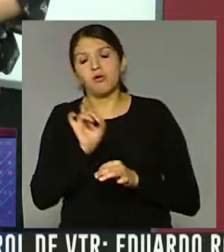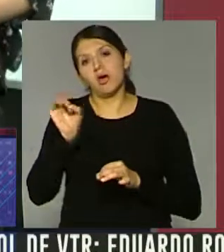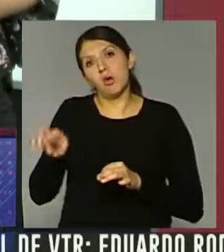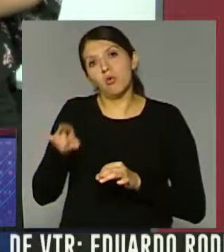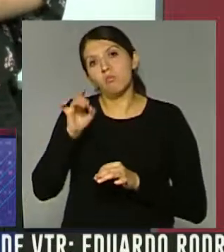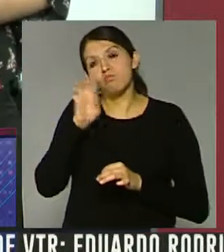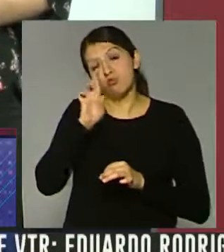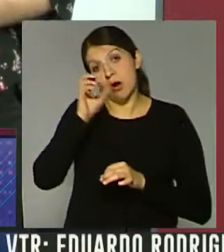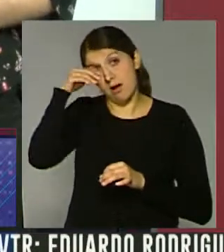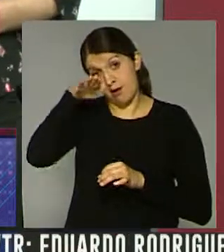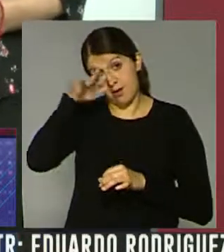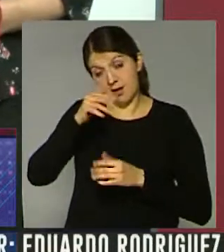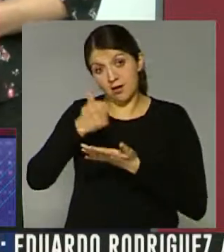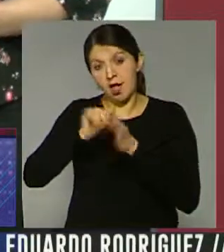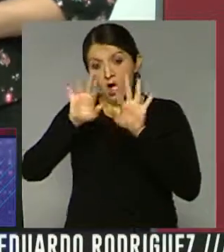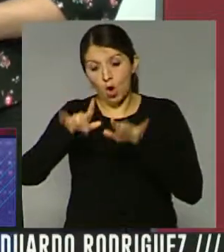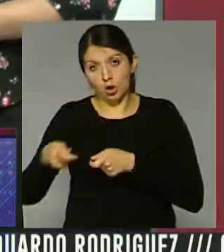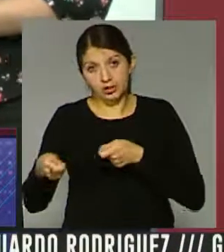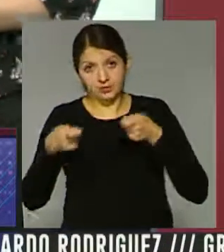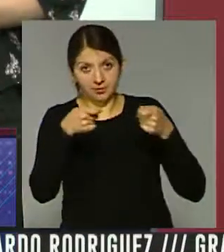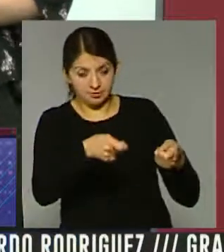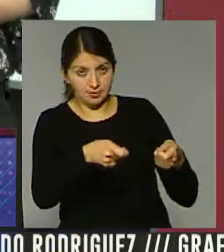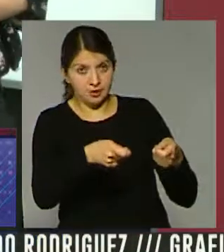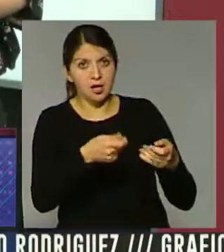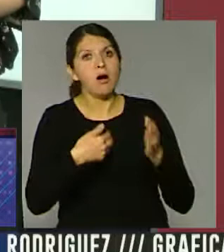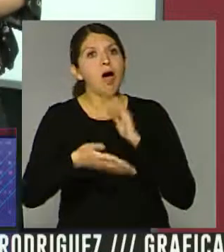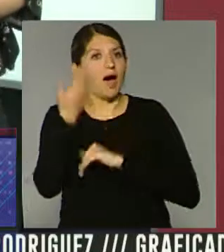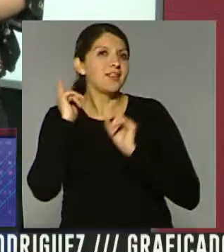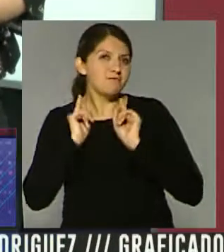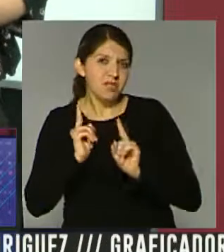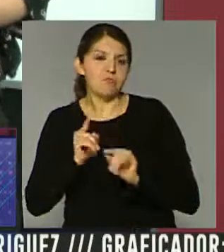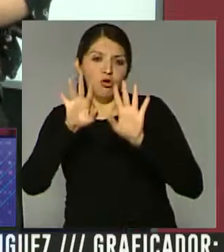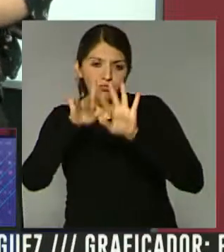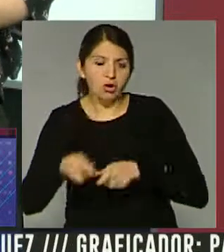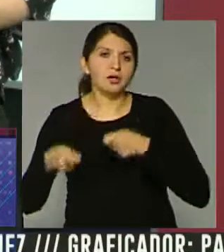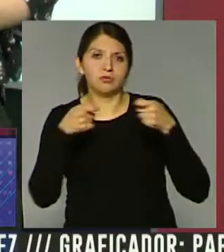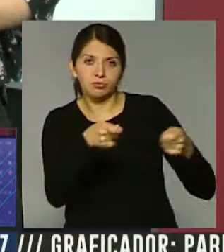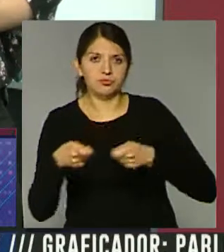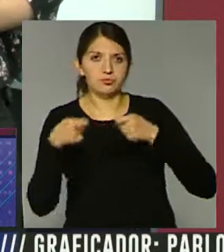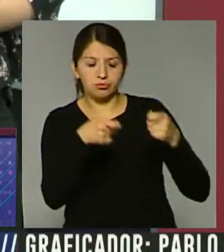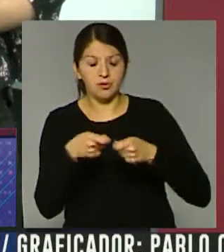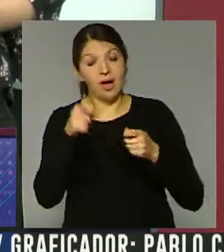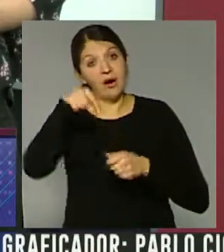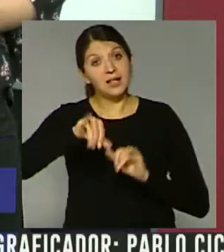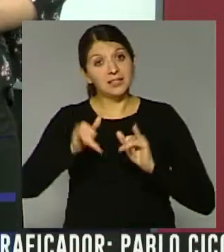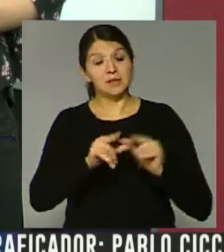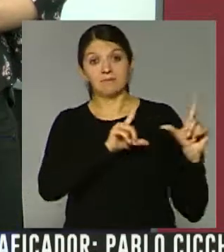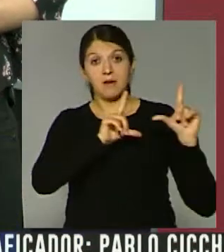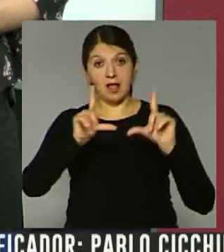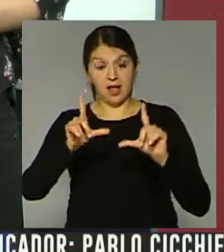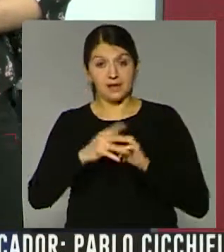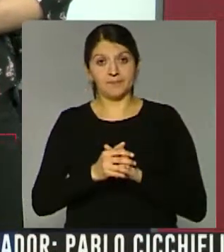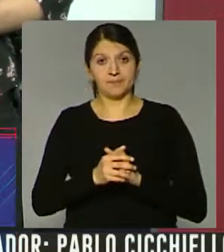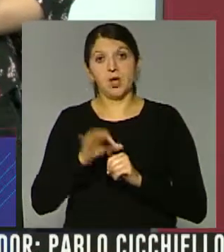nota ante el juzgado, una modalidad que ella ha repetido en otras oportunidades. Vamos ahora sí a compartir con ustedes las placas de las